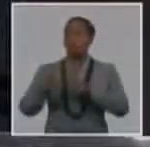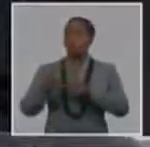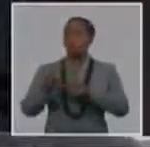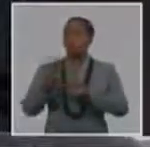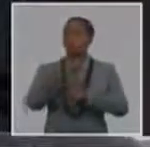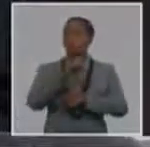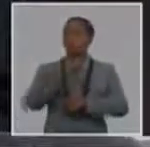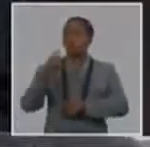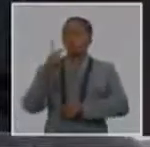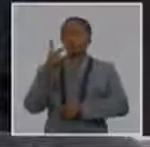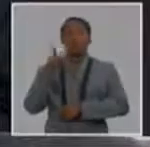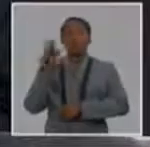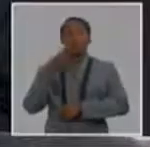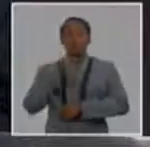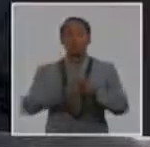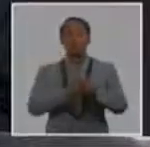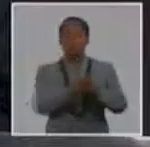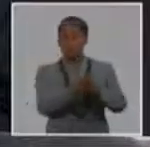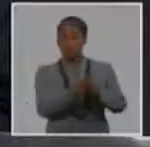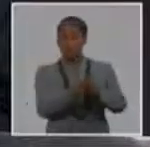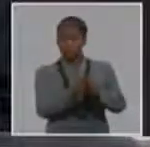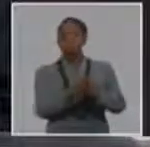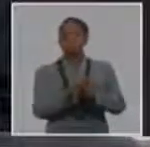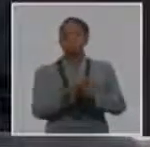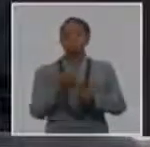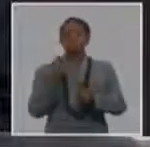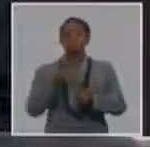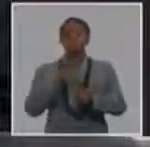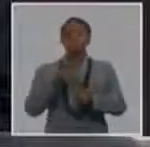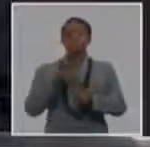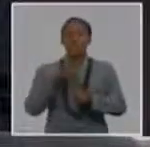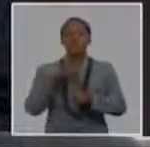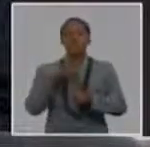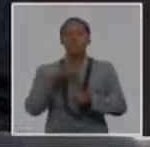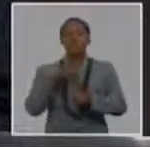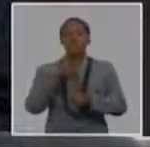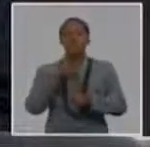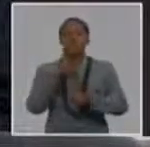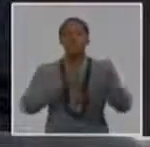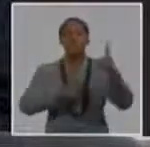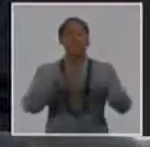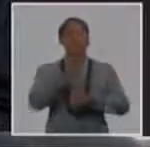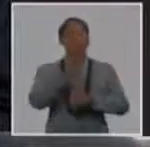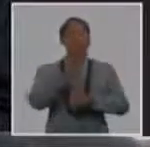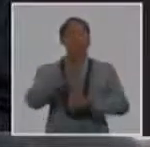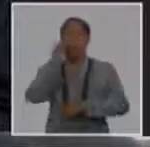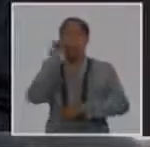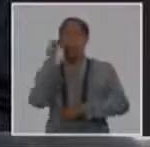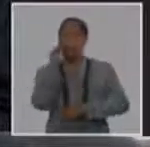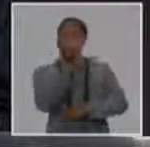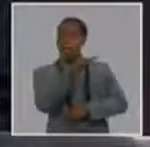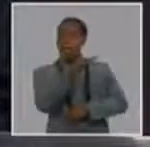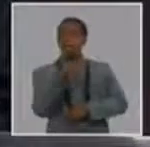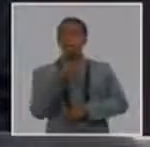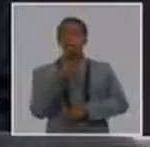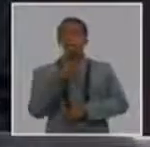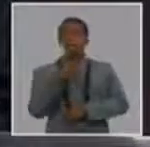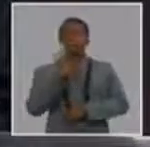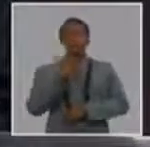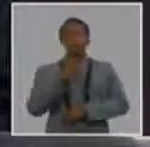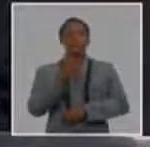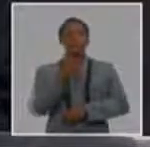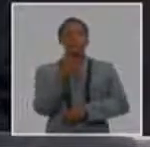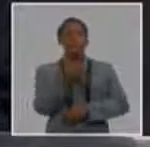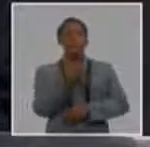está introducido en el protocolo de tratamiento, y es un reflejo, bueno, de la rapidez con que la